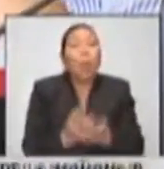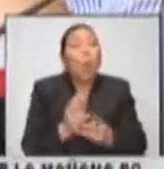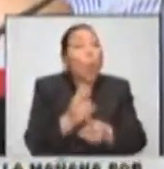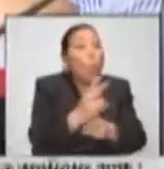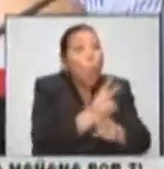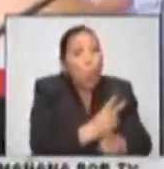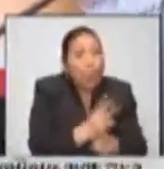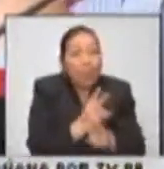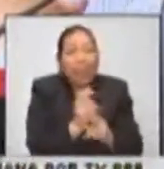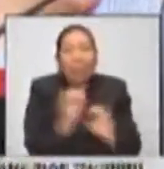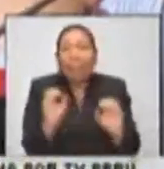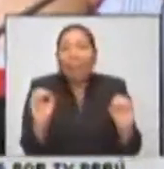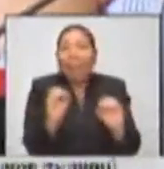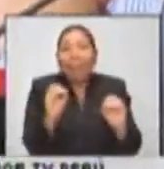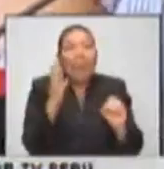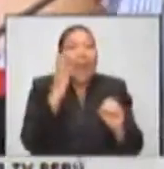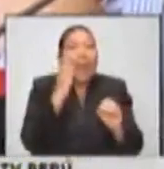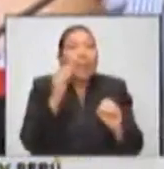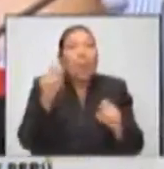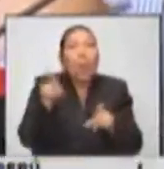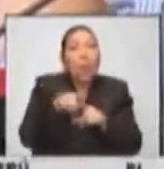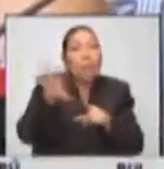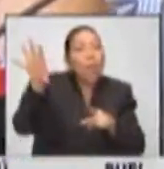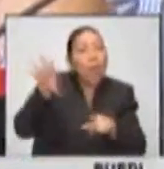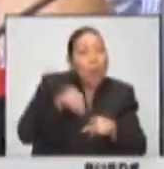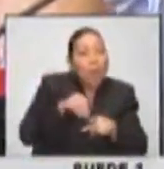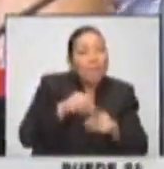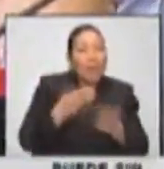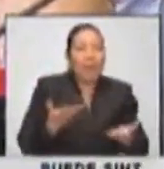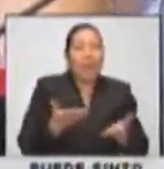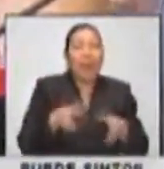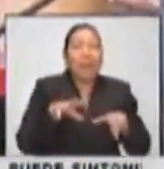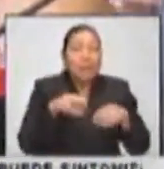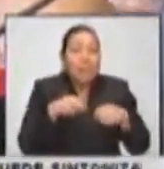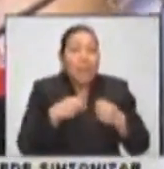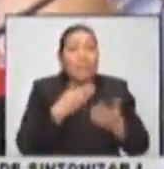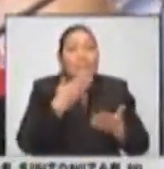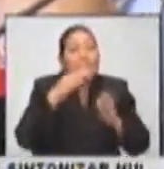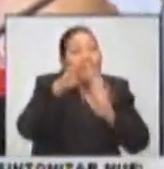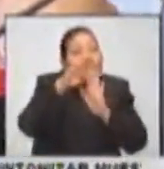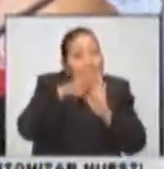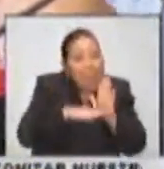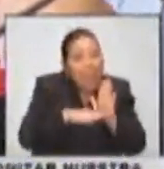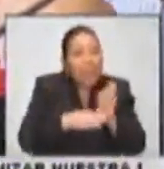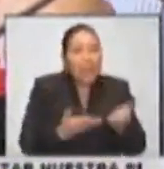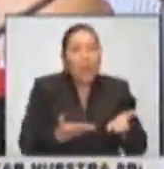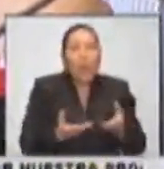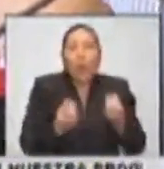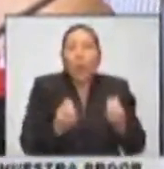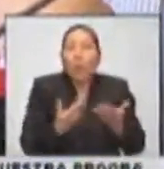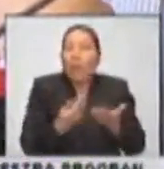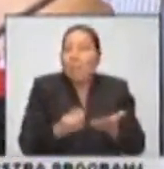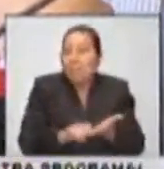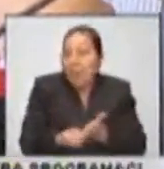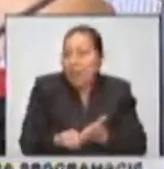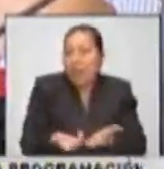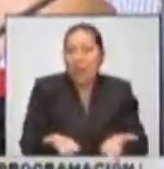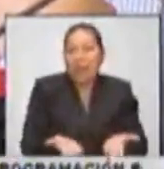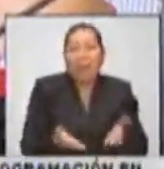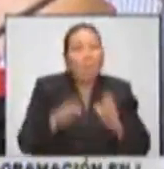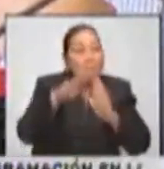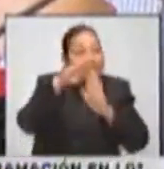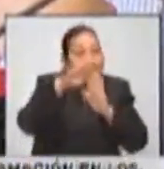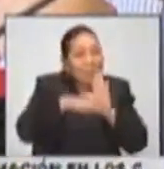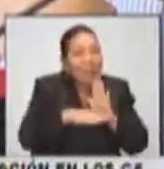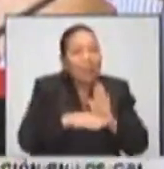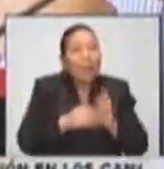previsores, no tomamos las experiencias de otros países, y que nos podría ocasionar mucho menos daño, muchos menores costos y una